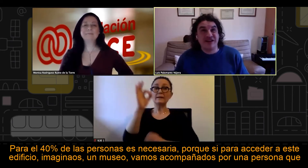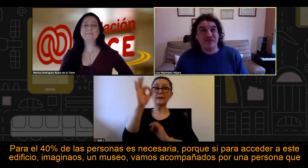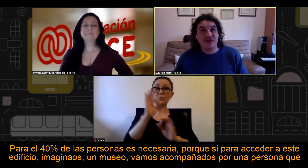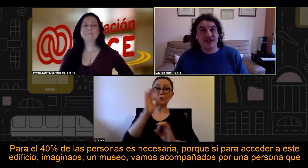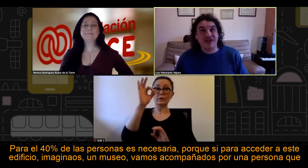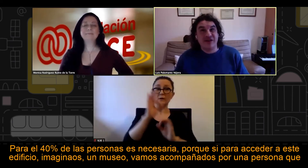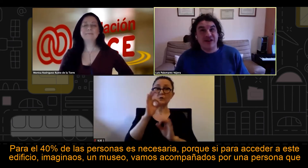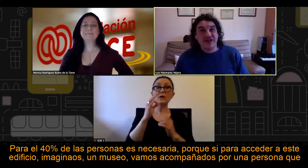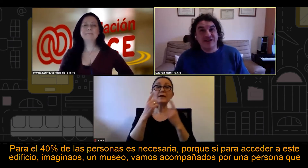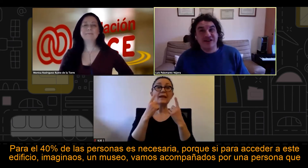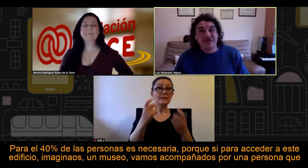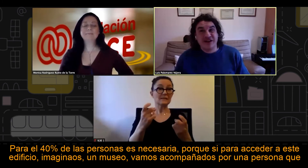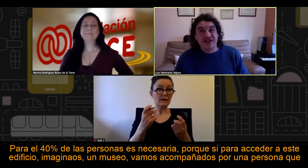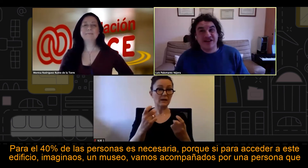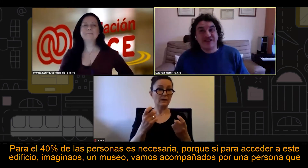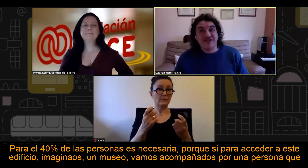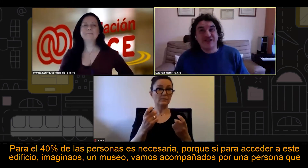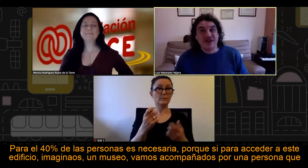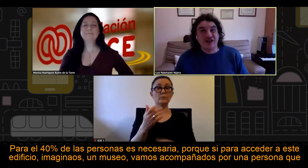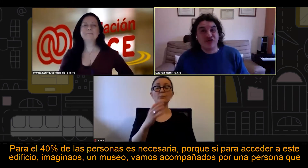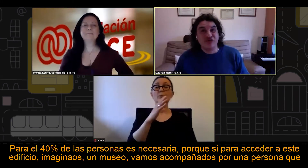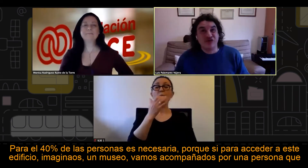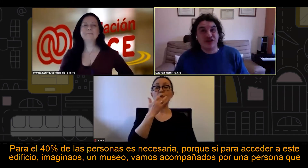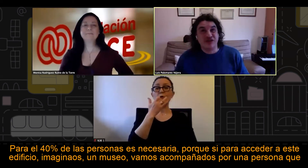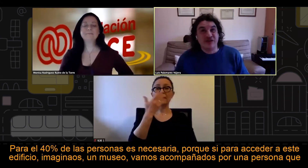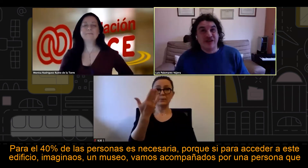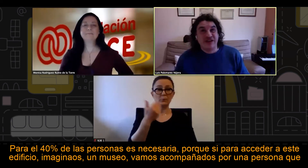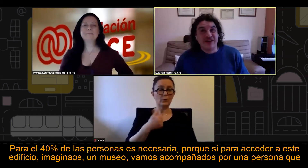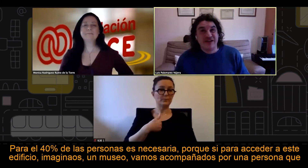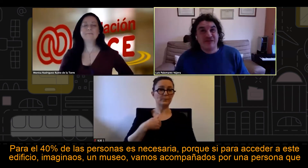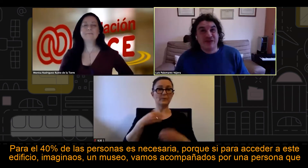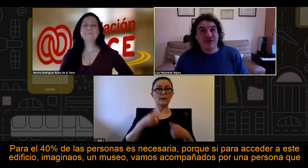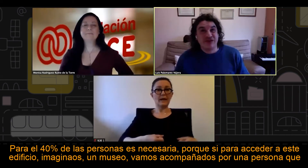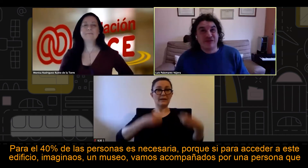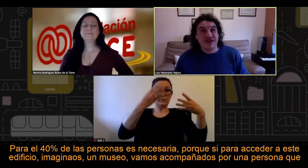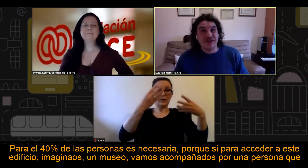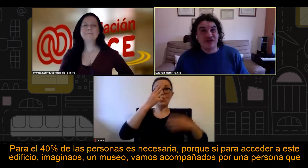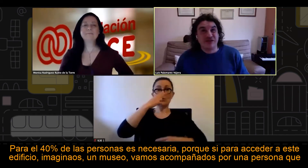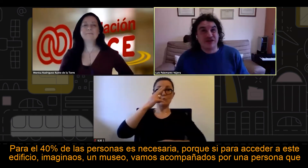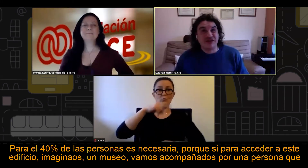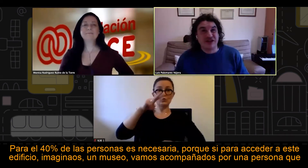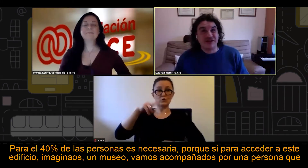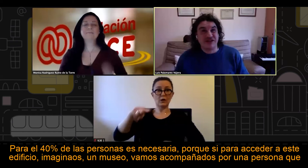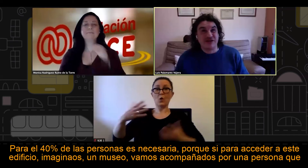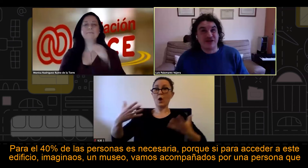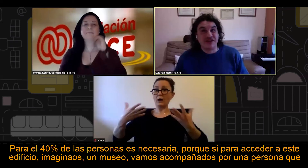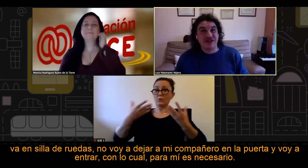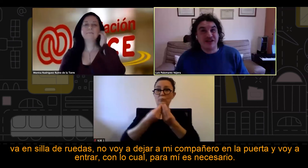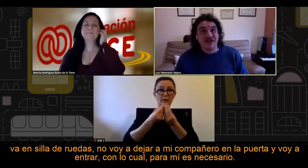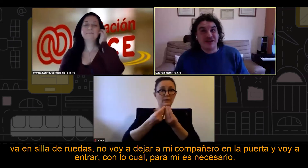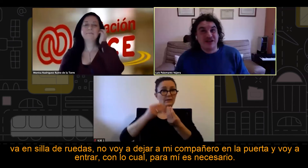necesaria, porque si para acceder a este edificio, imaginaros un museo, vamos acompañados con una persona que va en silla de